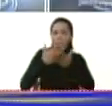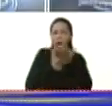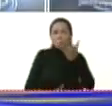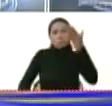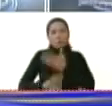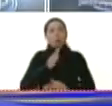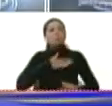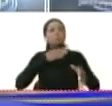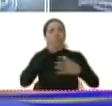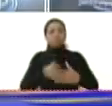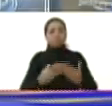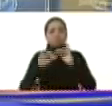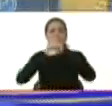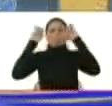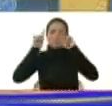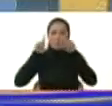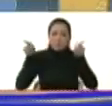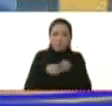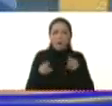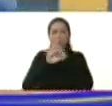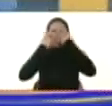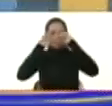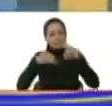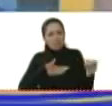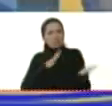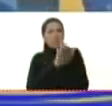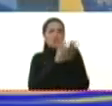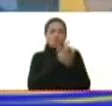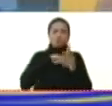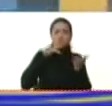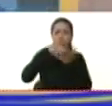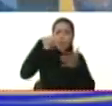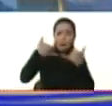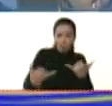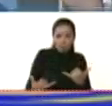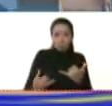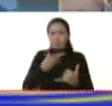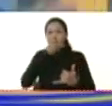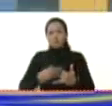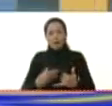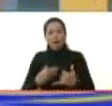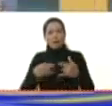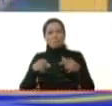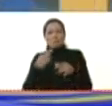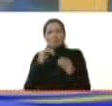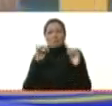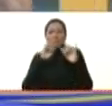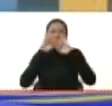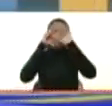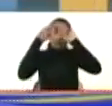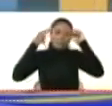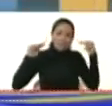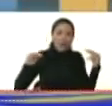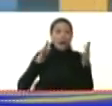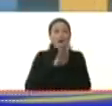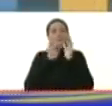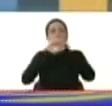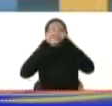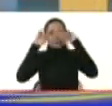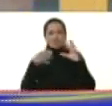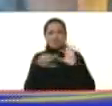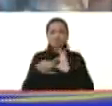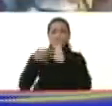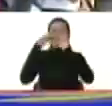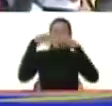a unas Navidades en paz y felices, y estamos en unas Navidades en paz y felices, unidos